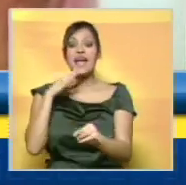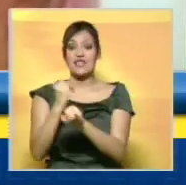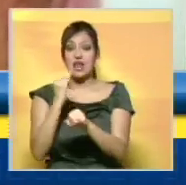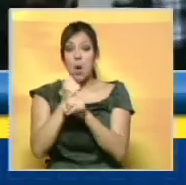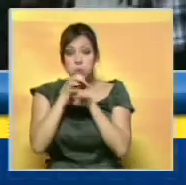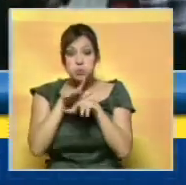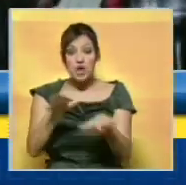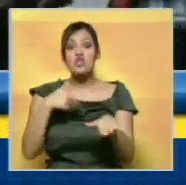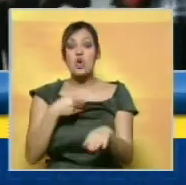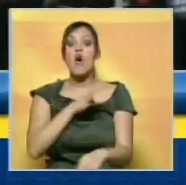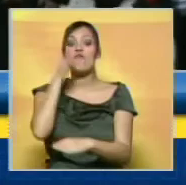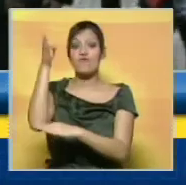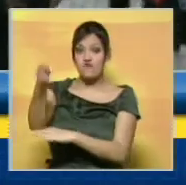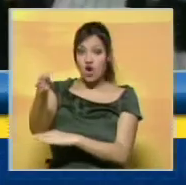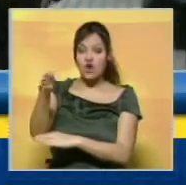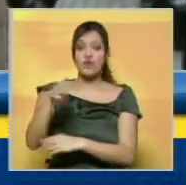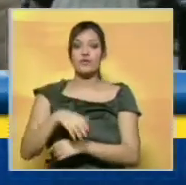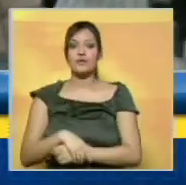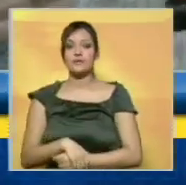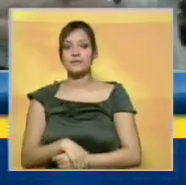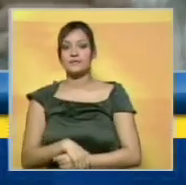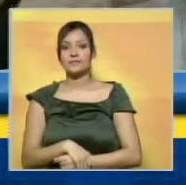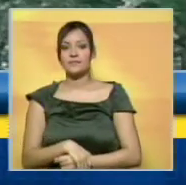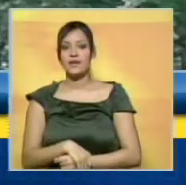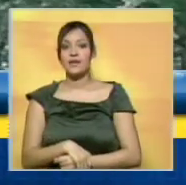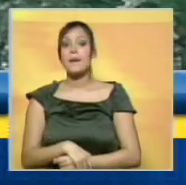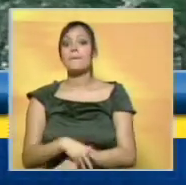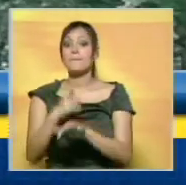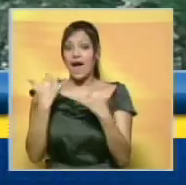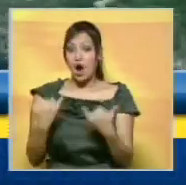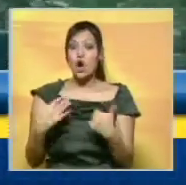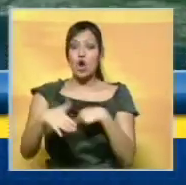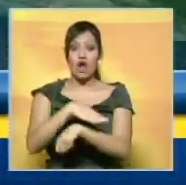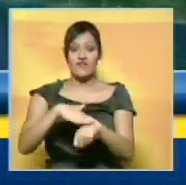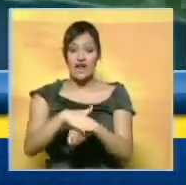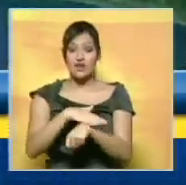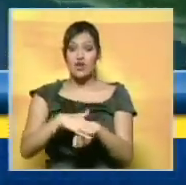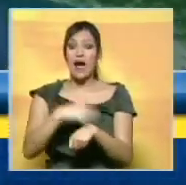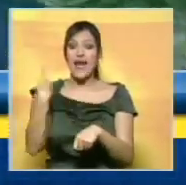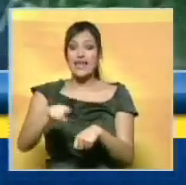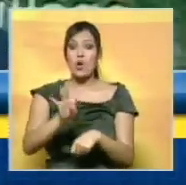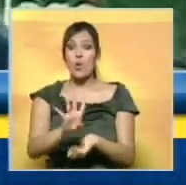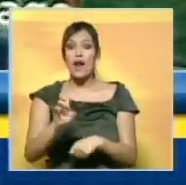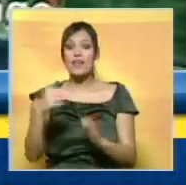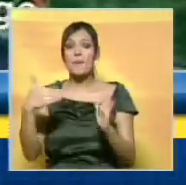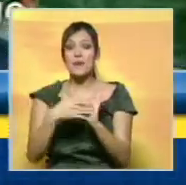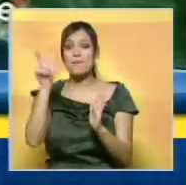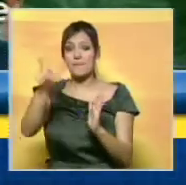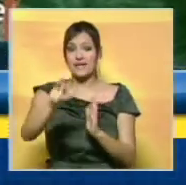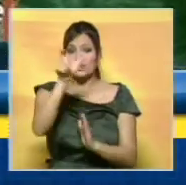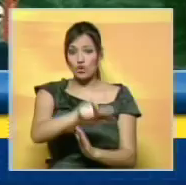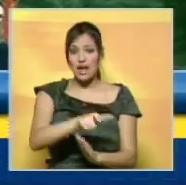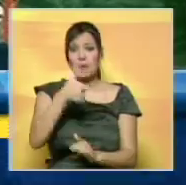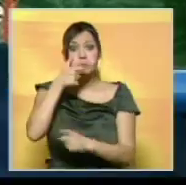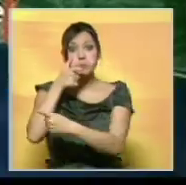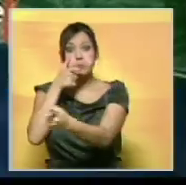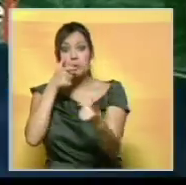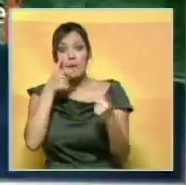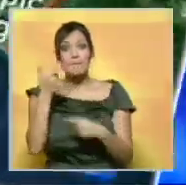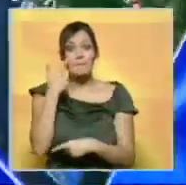su traslado desde Daguestán en Sochi. Por ello, el gobierno desplegó 40.000 efectivos en la zona.